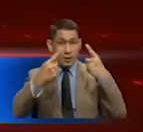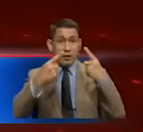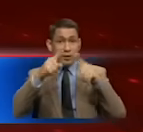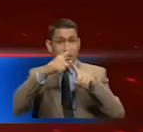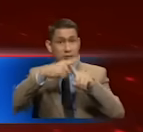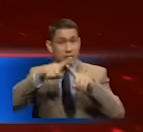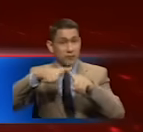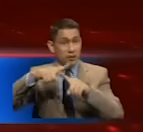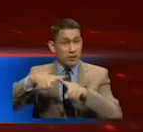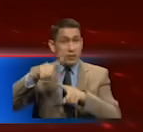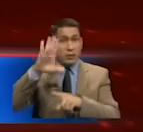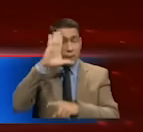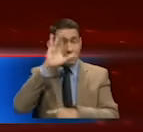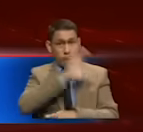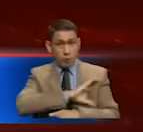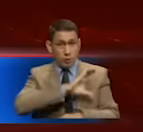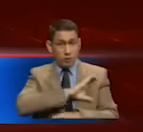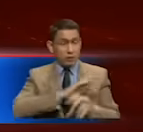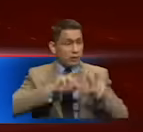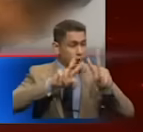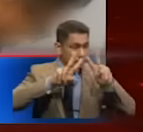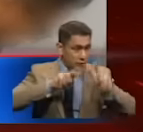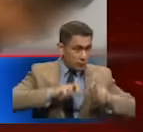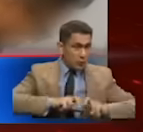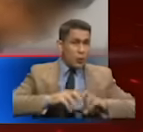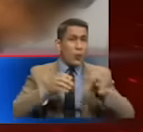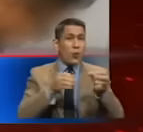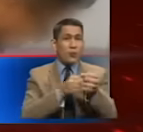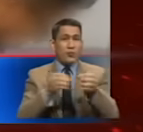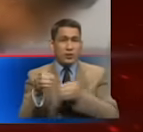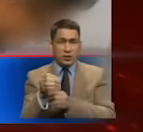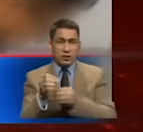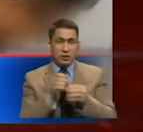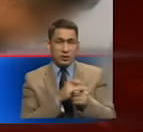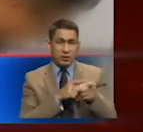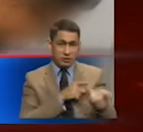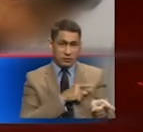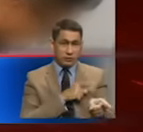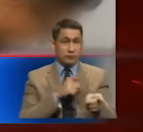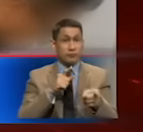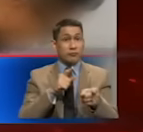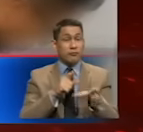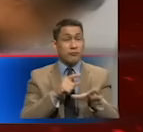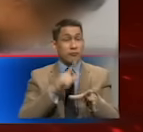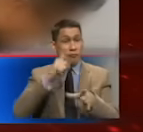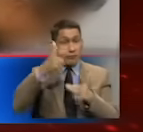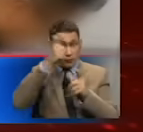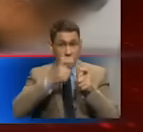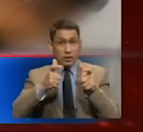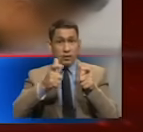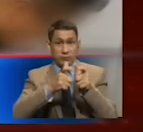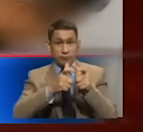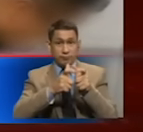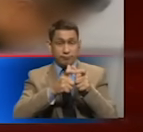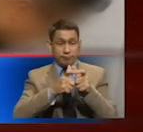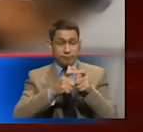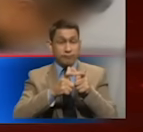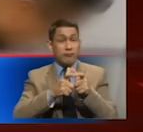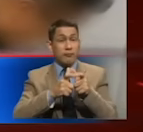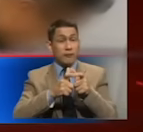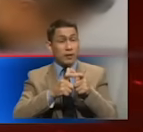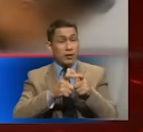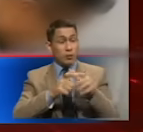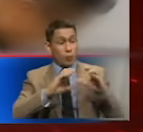de la policía revisando diferentes tipos de documentos. La Fiscalía señaló que la unidad de antilavados de